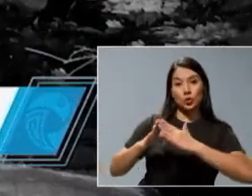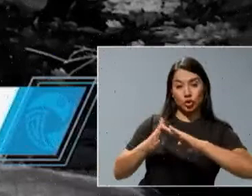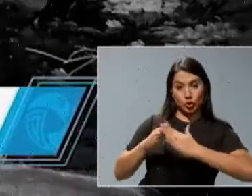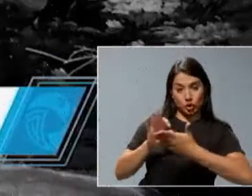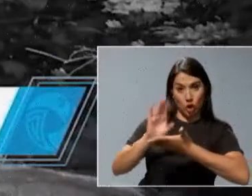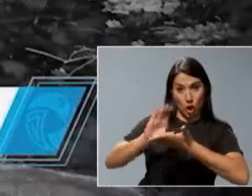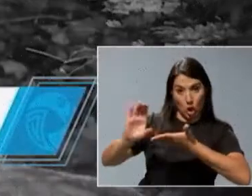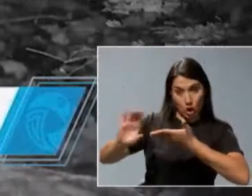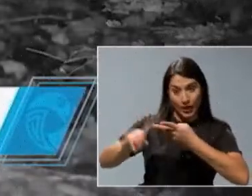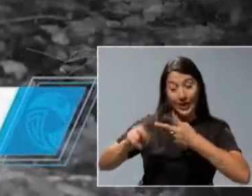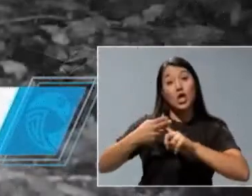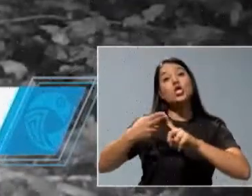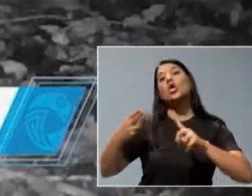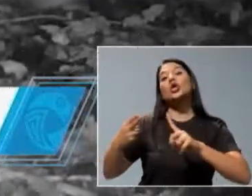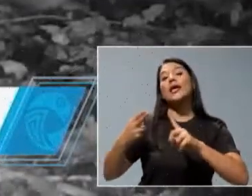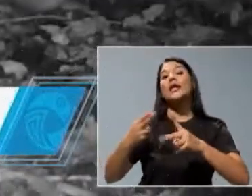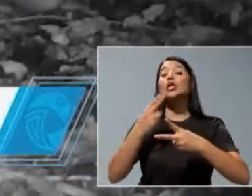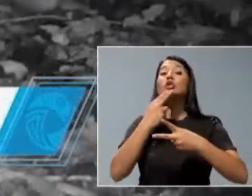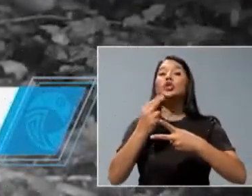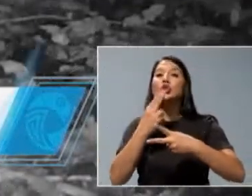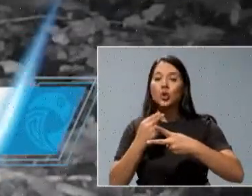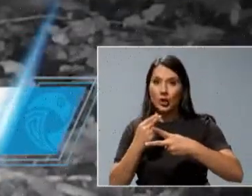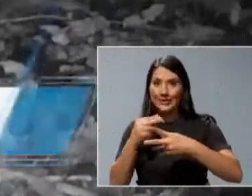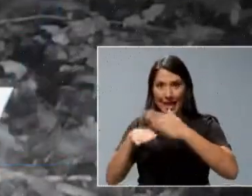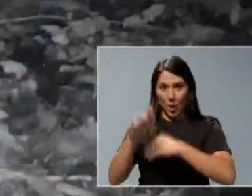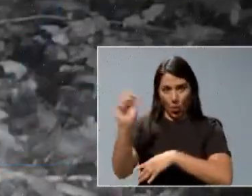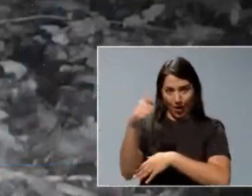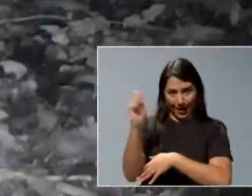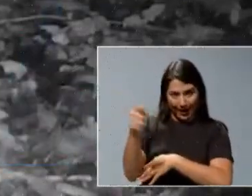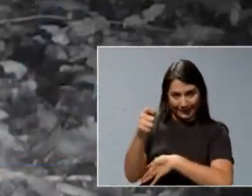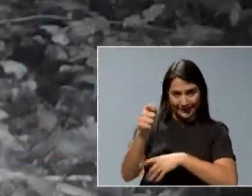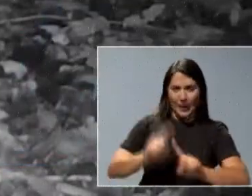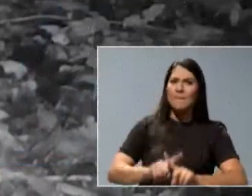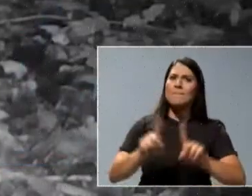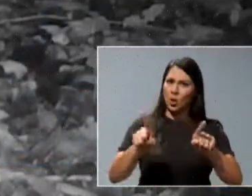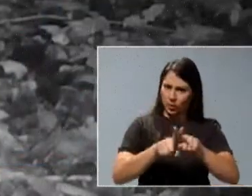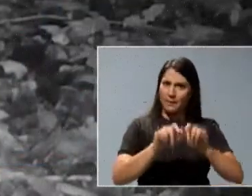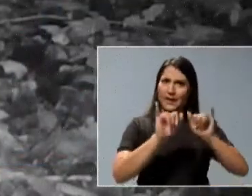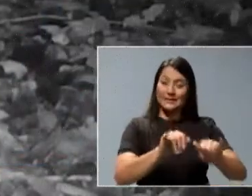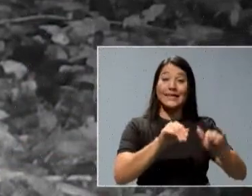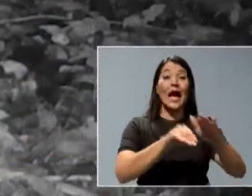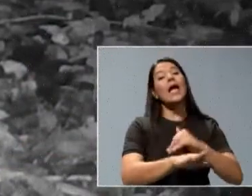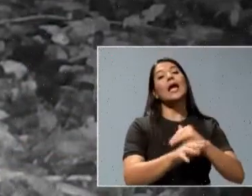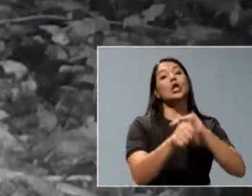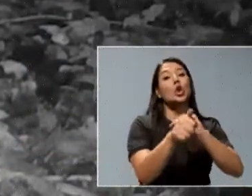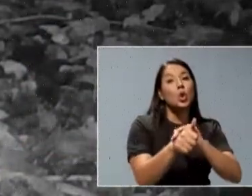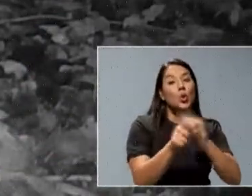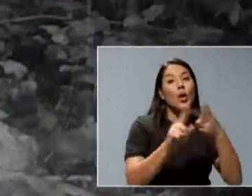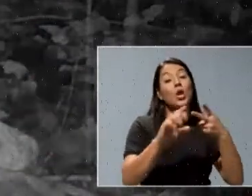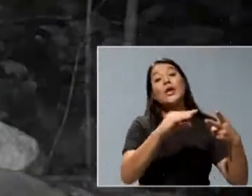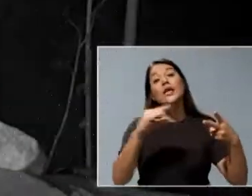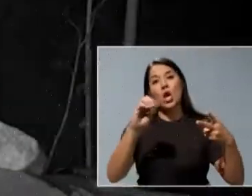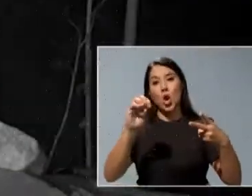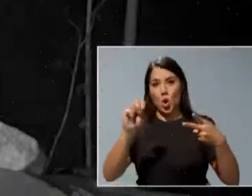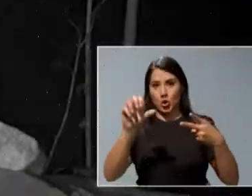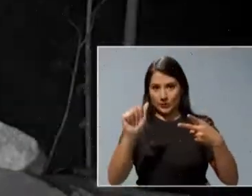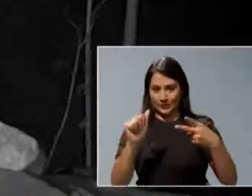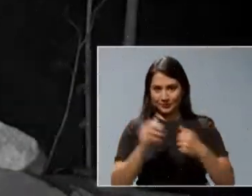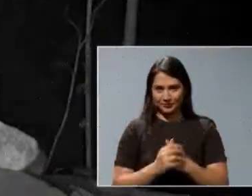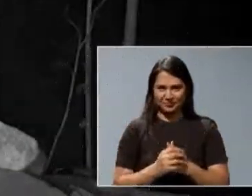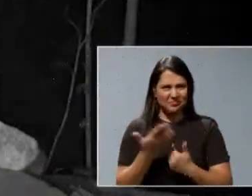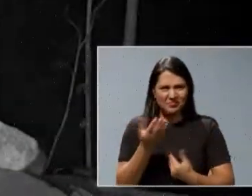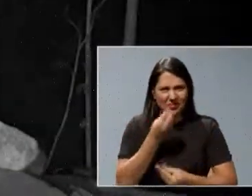Beach en Guanacaste, pero estas especies también habitan Tortuguero y la península de Osa. Se